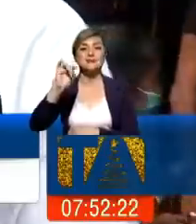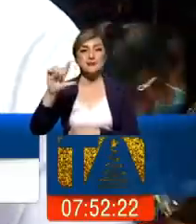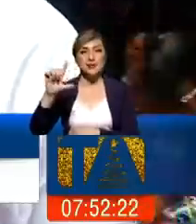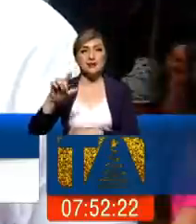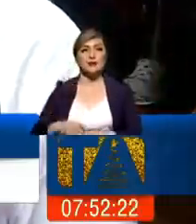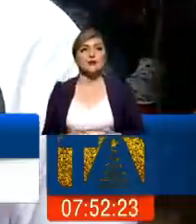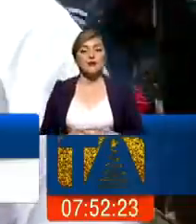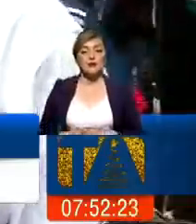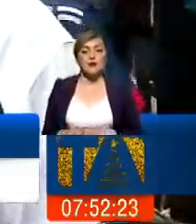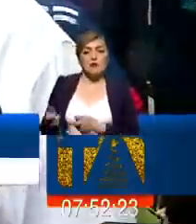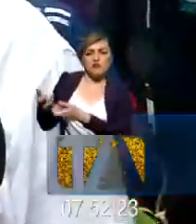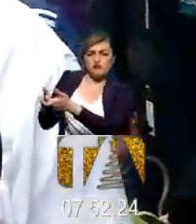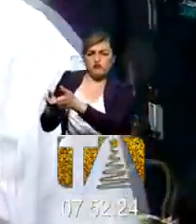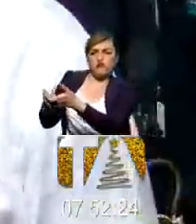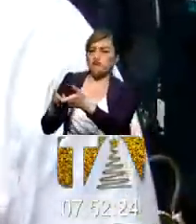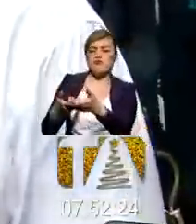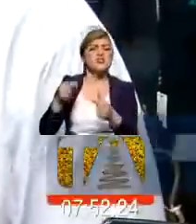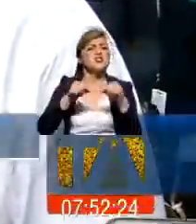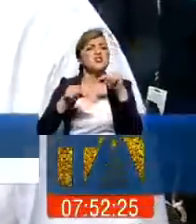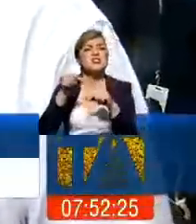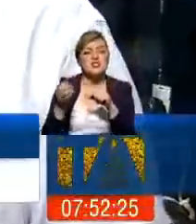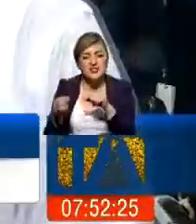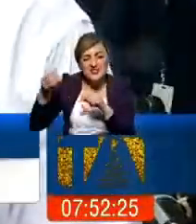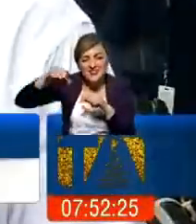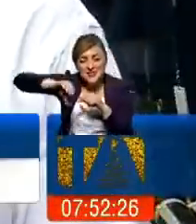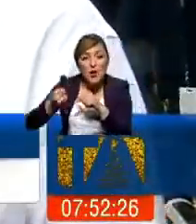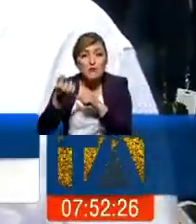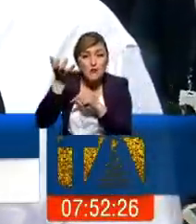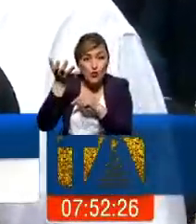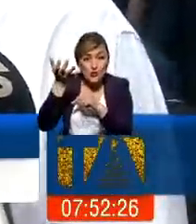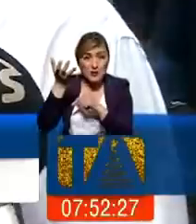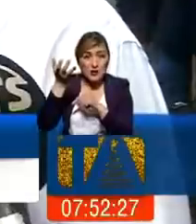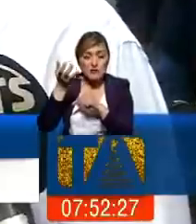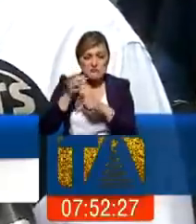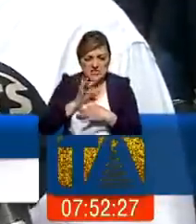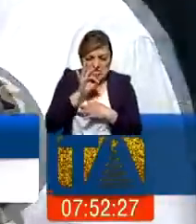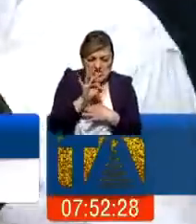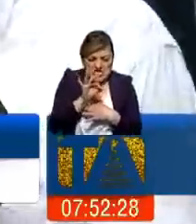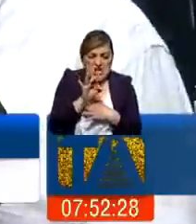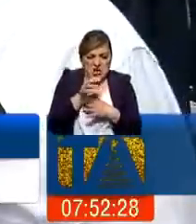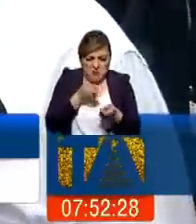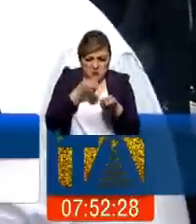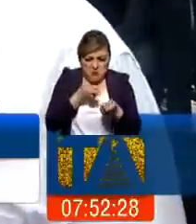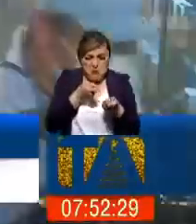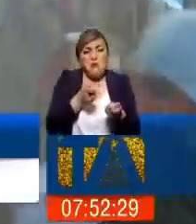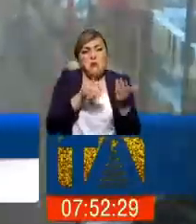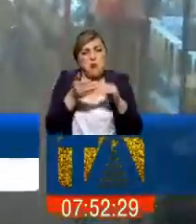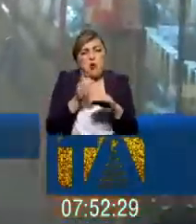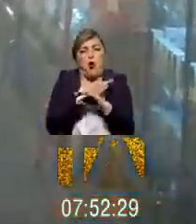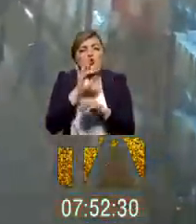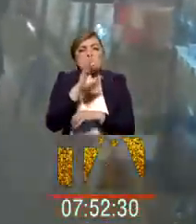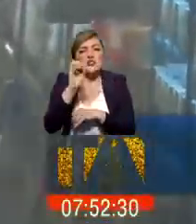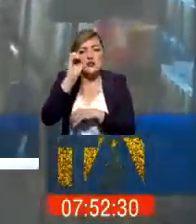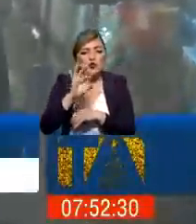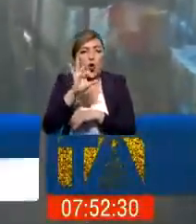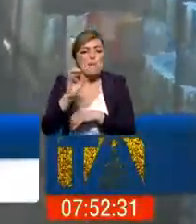cadena. Estamos desinfectando con dióxido de cloro, lo cual hace que mate el virus de un 80 a un 90% en toda la superficie. Ya que cada